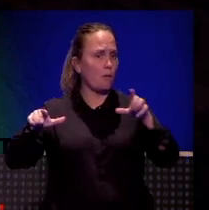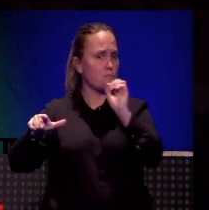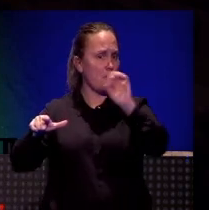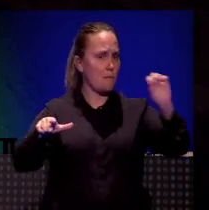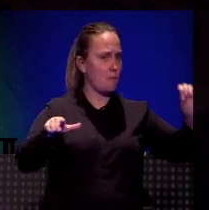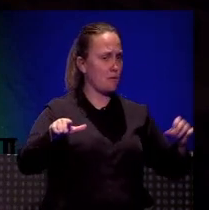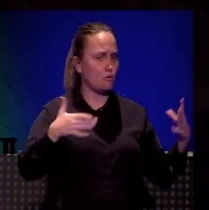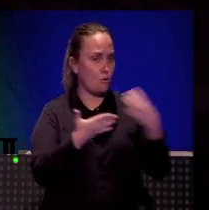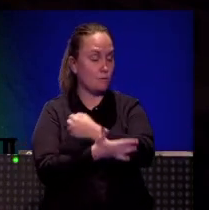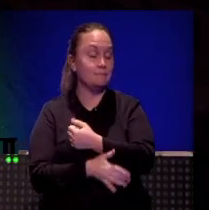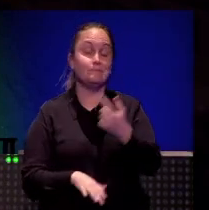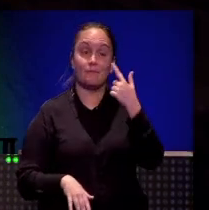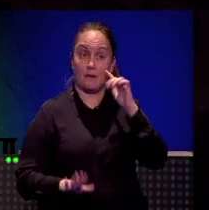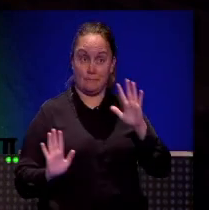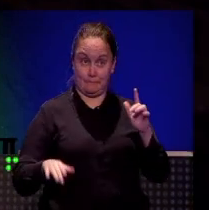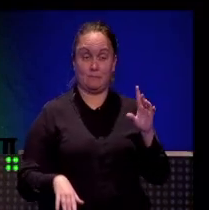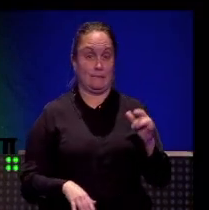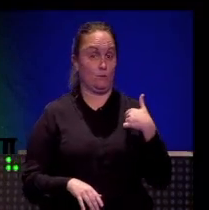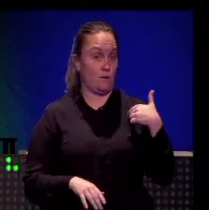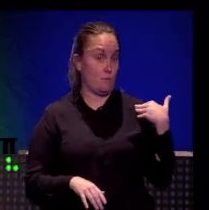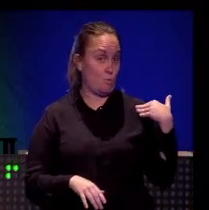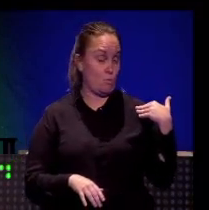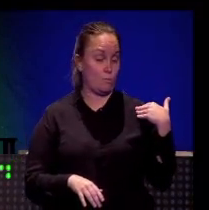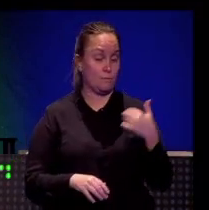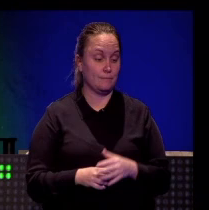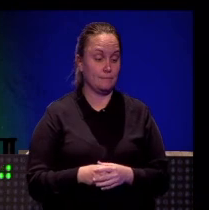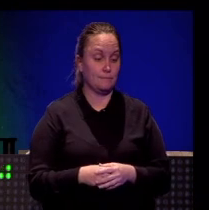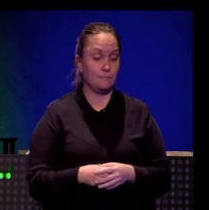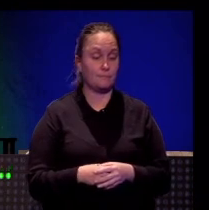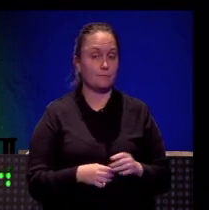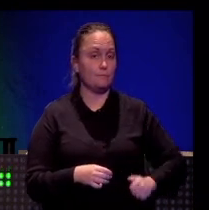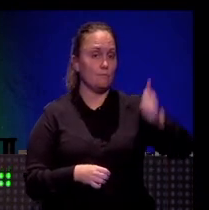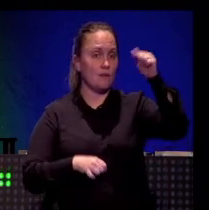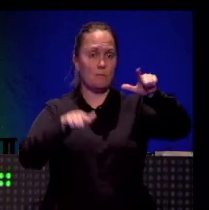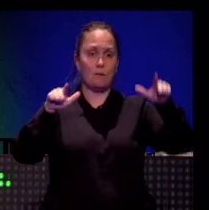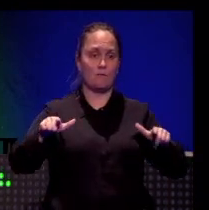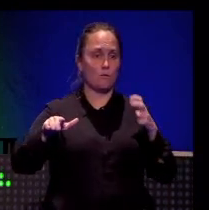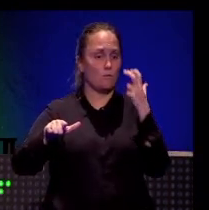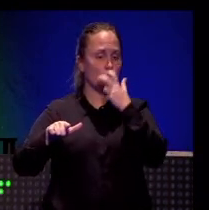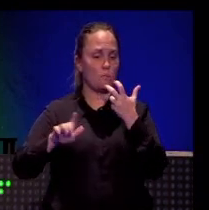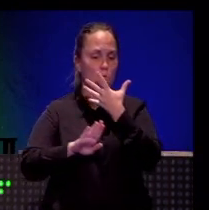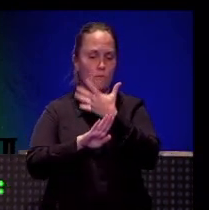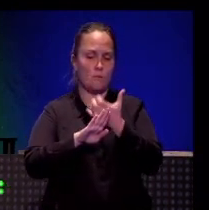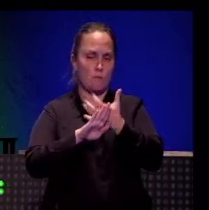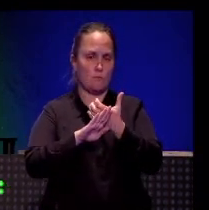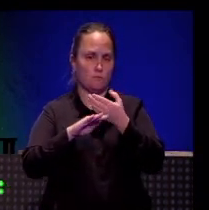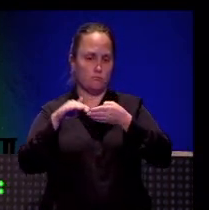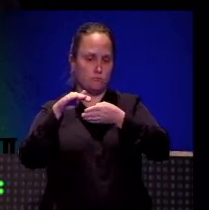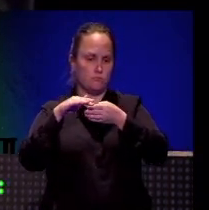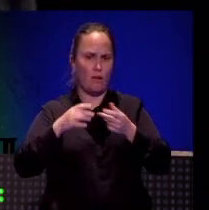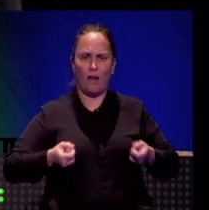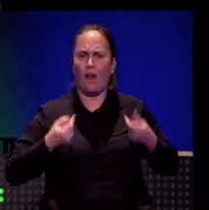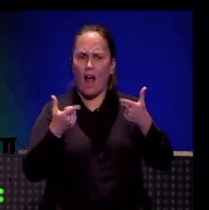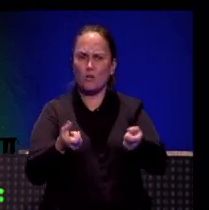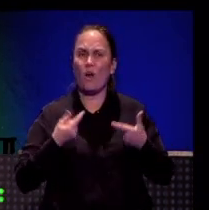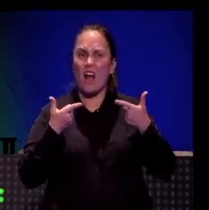yo hasta hace poco estaba bajando más de plataforma de podcasting de seguros de coche yo me estaba gastando unos